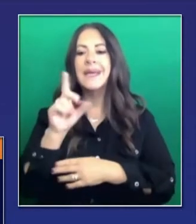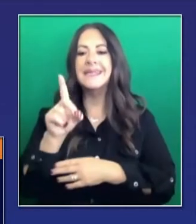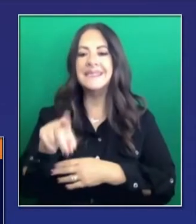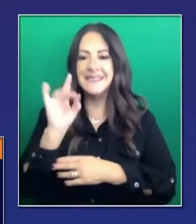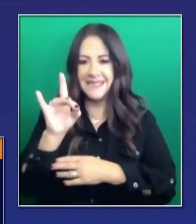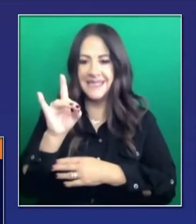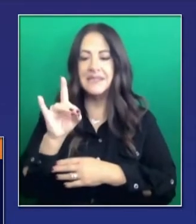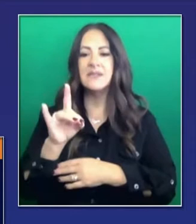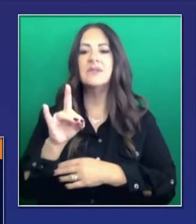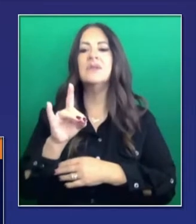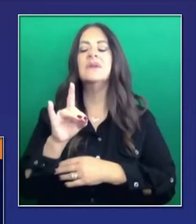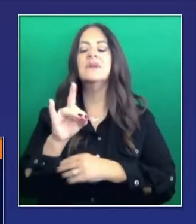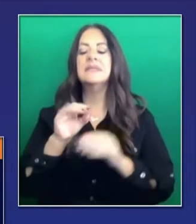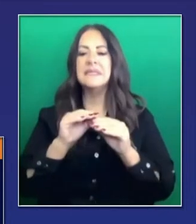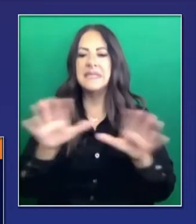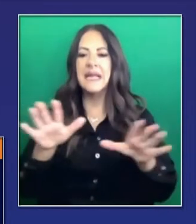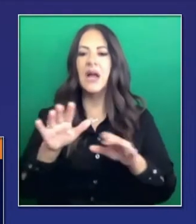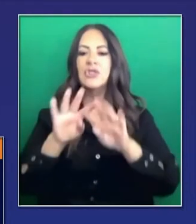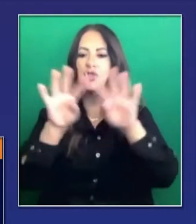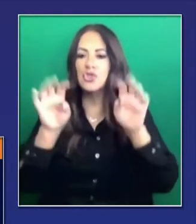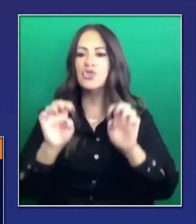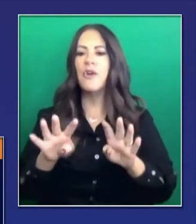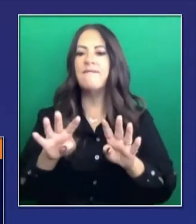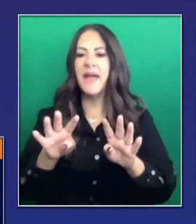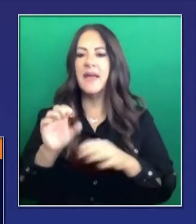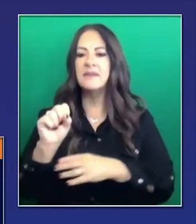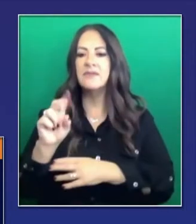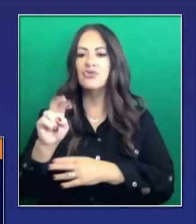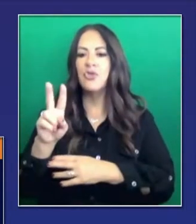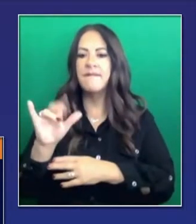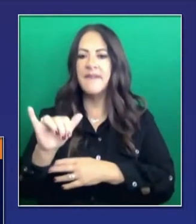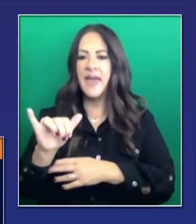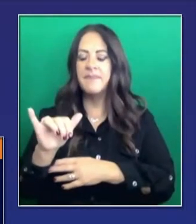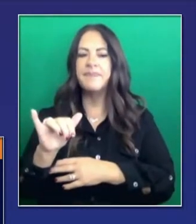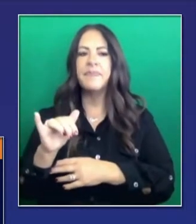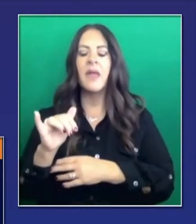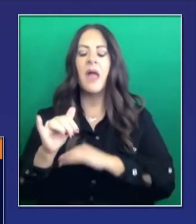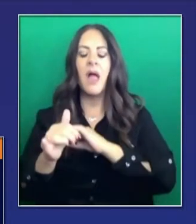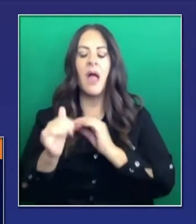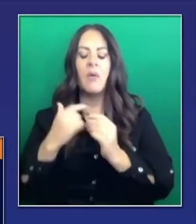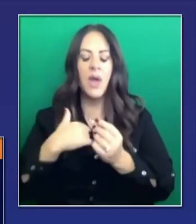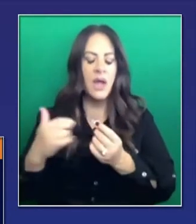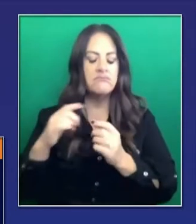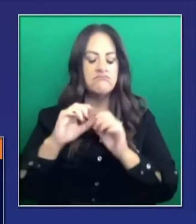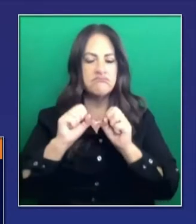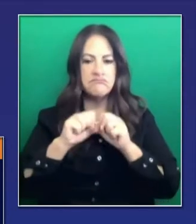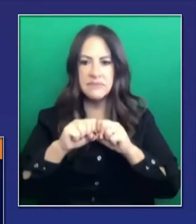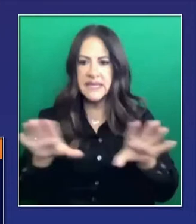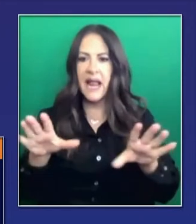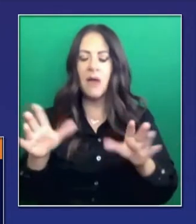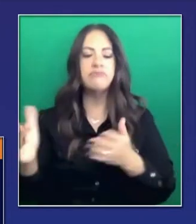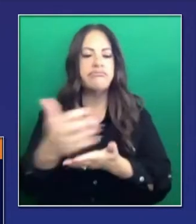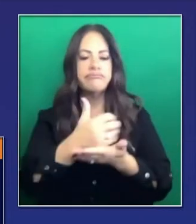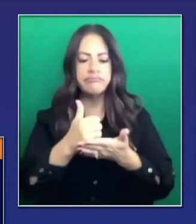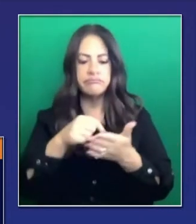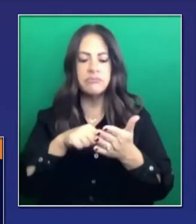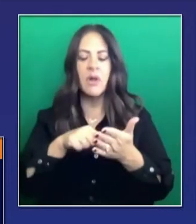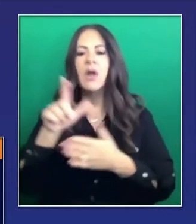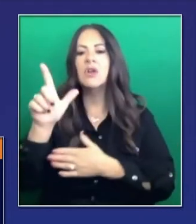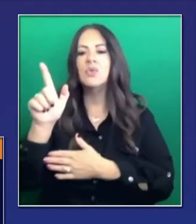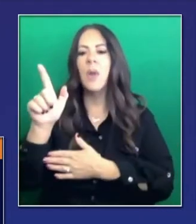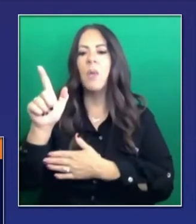Tuvimos una encuesta en mayo, justo antes de esta oleada, con 21 condados en el estado, que sobre